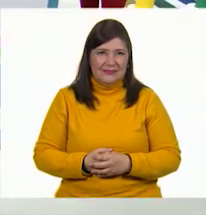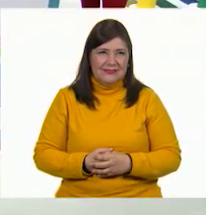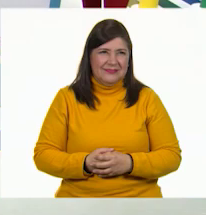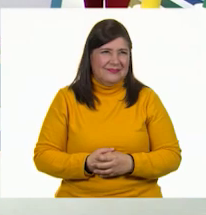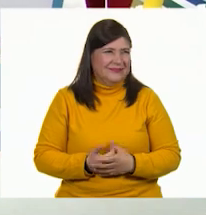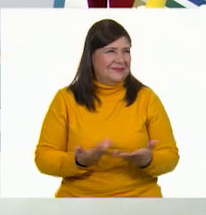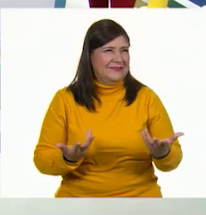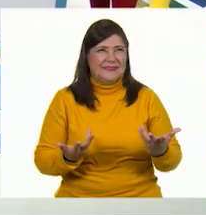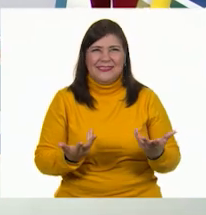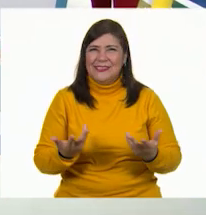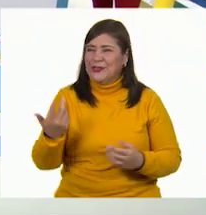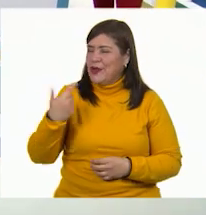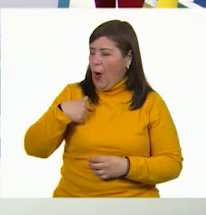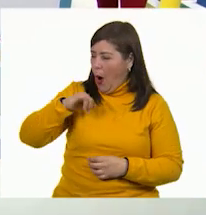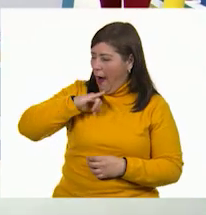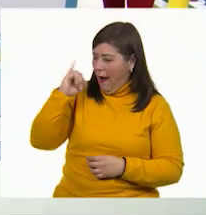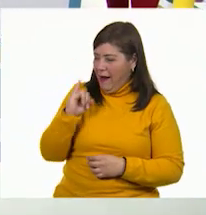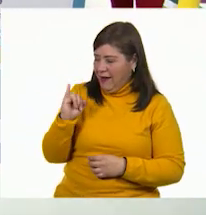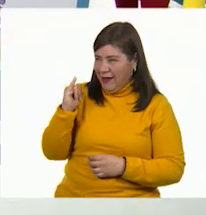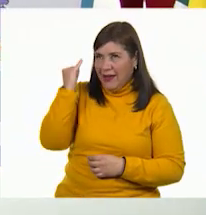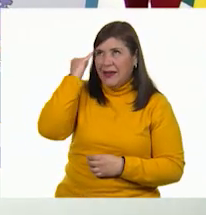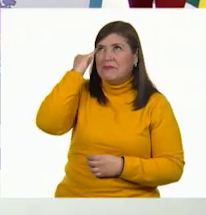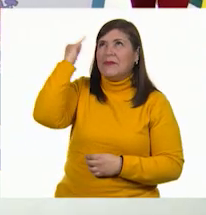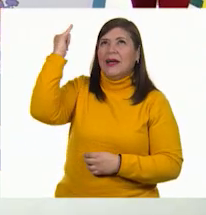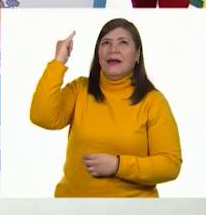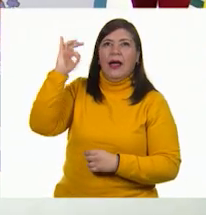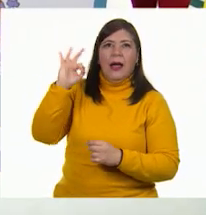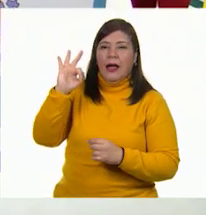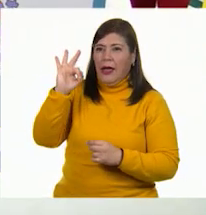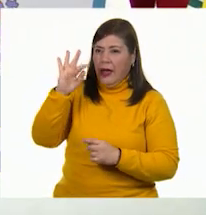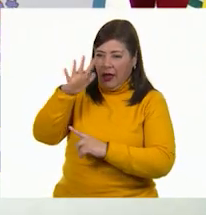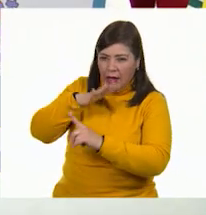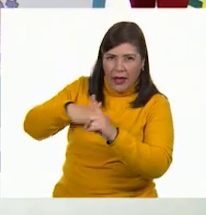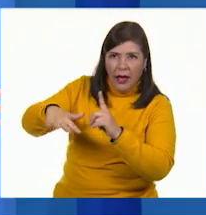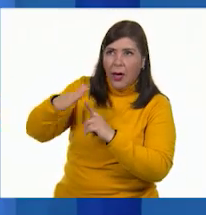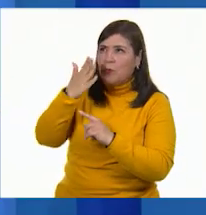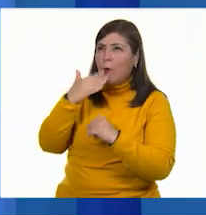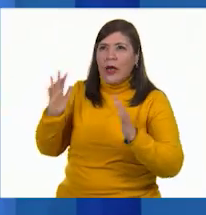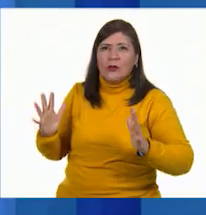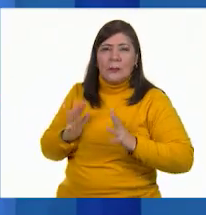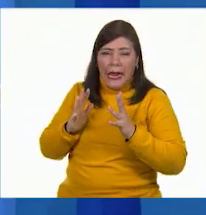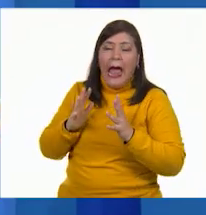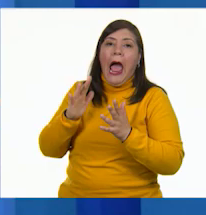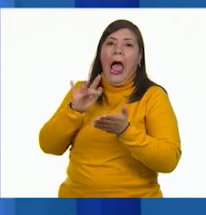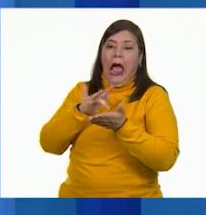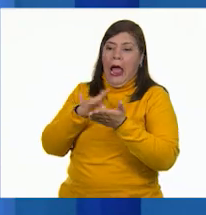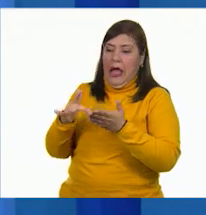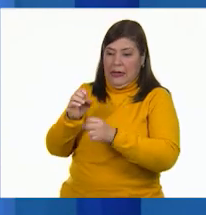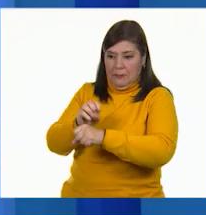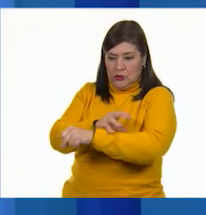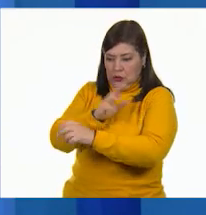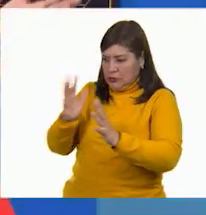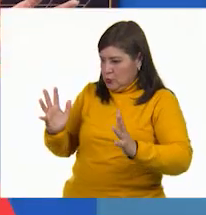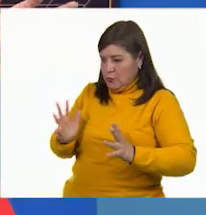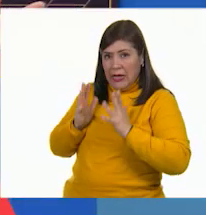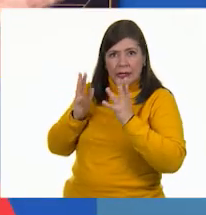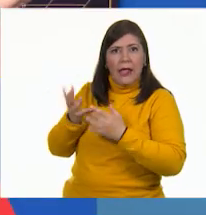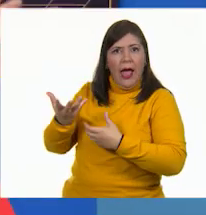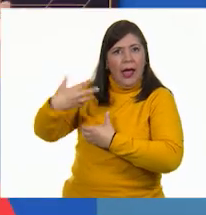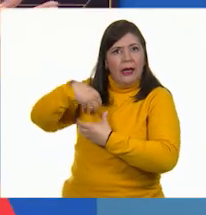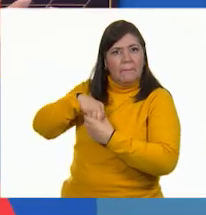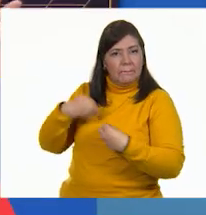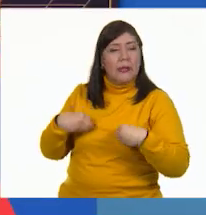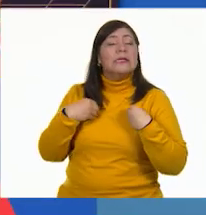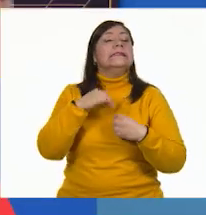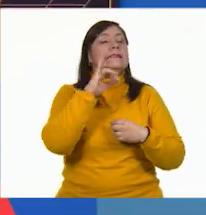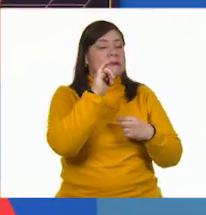Nunca me había imaginado un mundo sin sorpresas. ¡Qué bueno que tenemos esa emoción en nuestras vidas! ¡Claro!